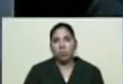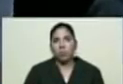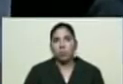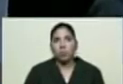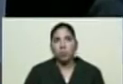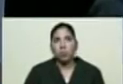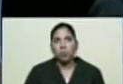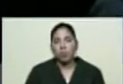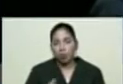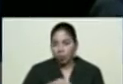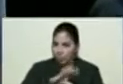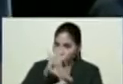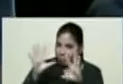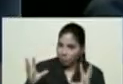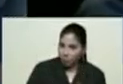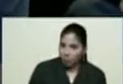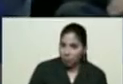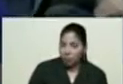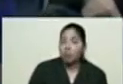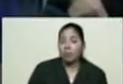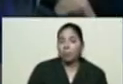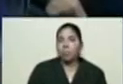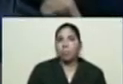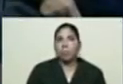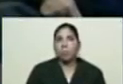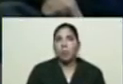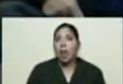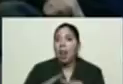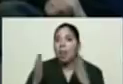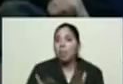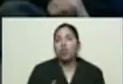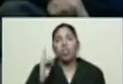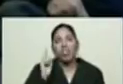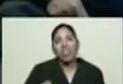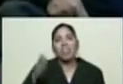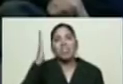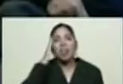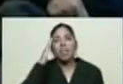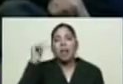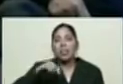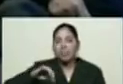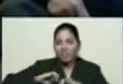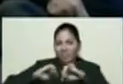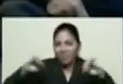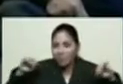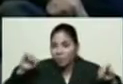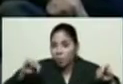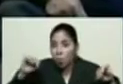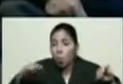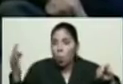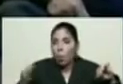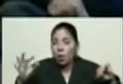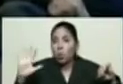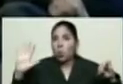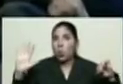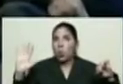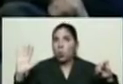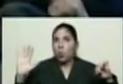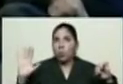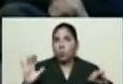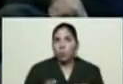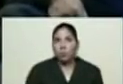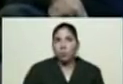esto cierro. Pero el mundo tiene que manejar la verdad sobre Venezuela. Lo que van a ver, aunque